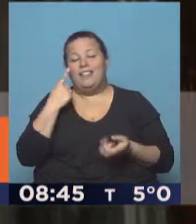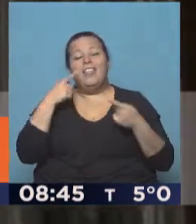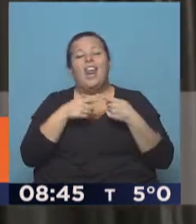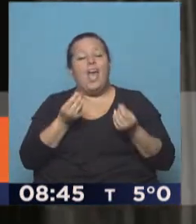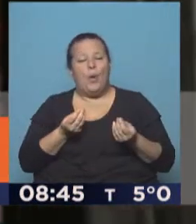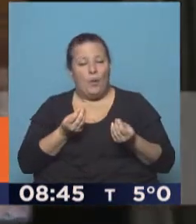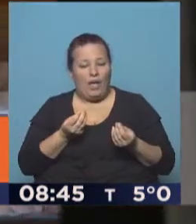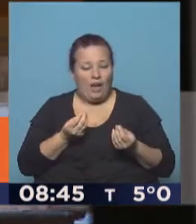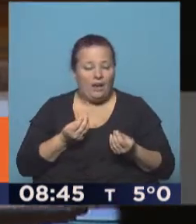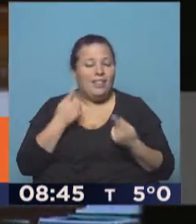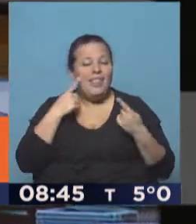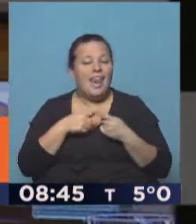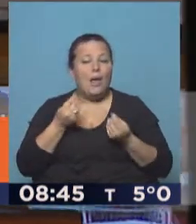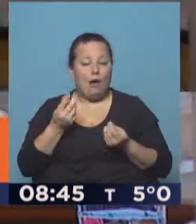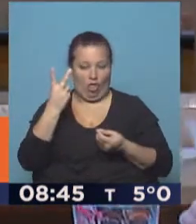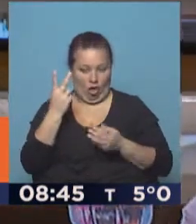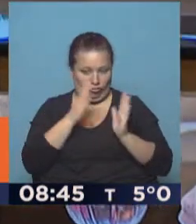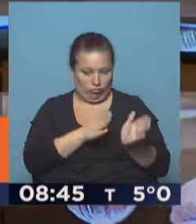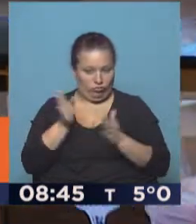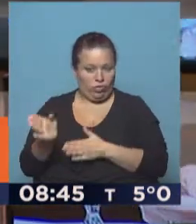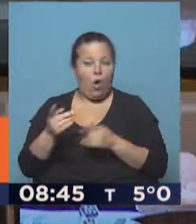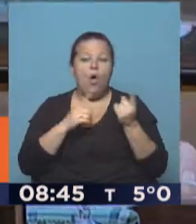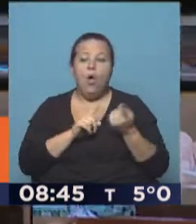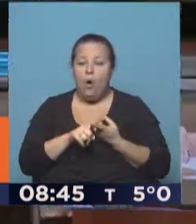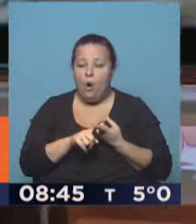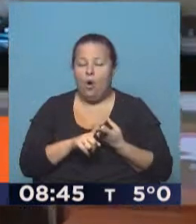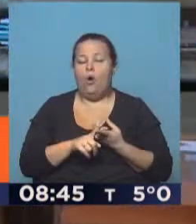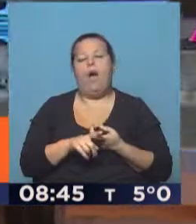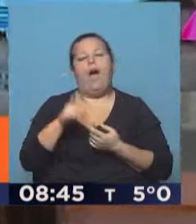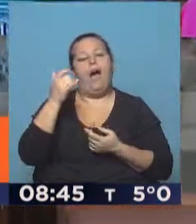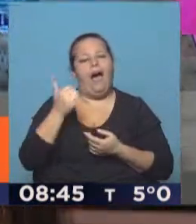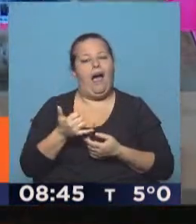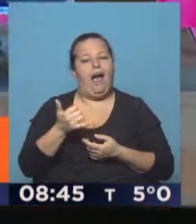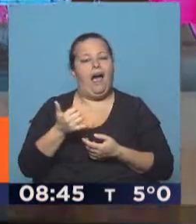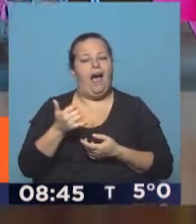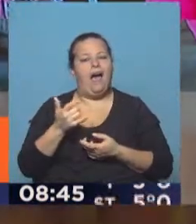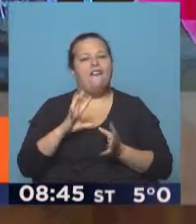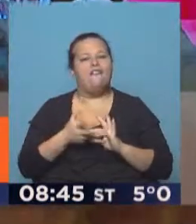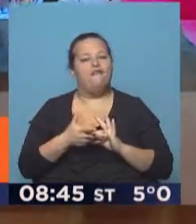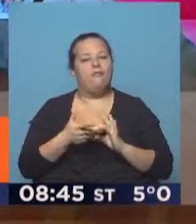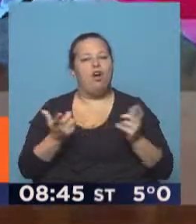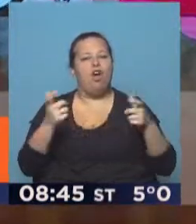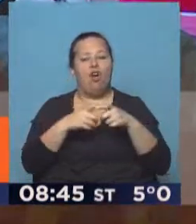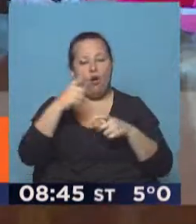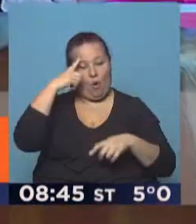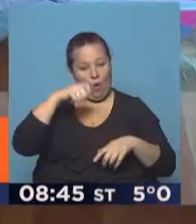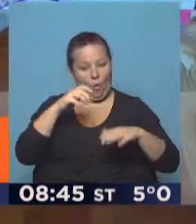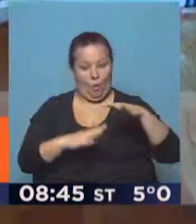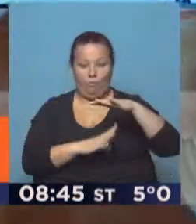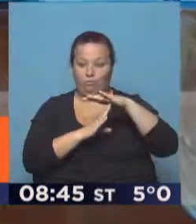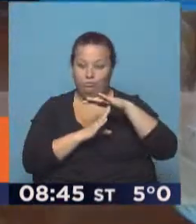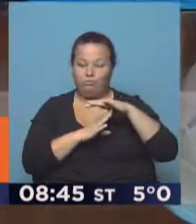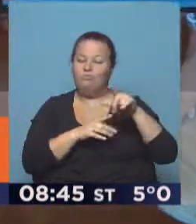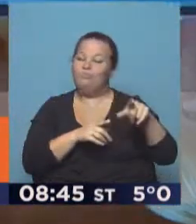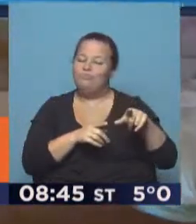esto con dos cosas. Tiene que ver con que había un Consejo de la Magistratura